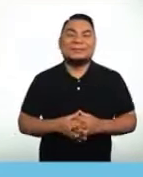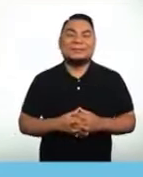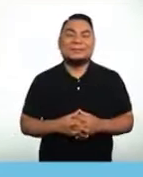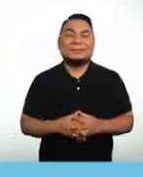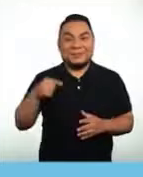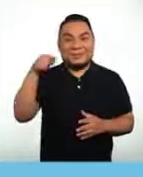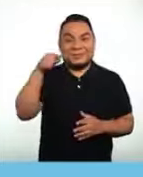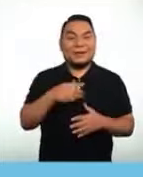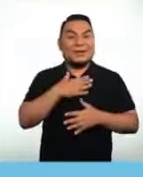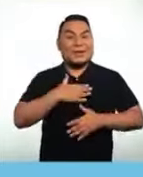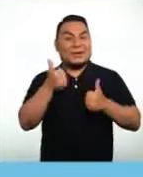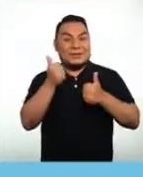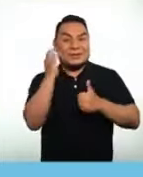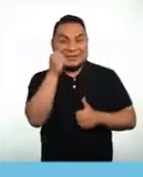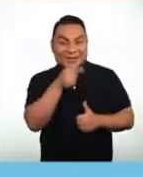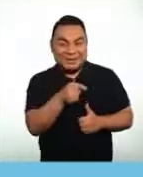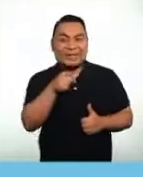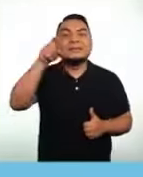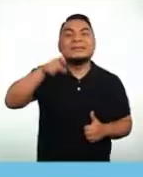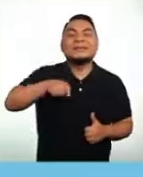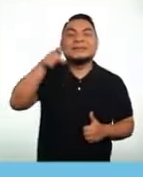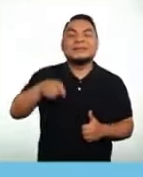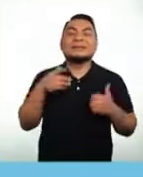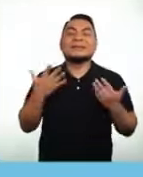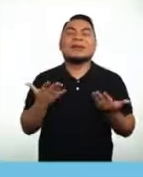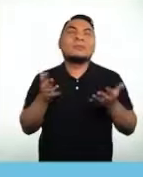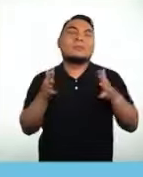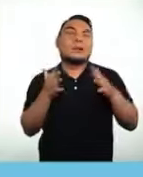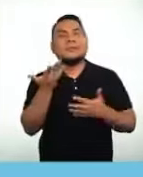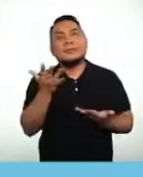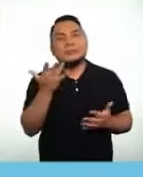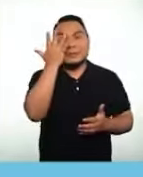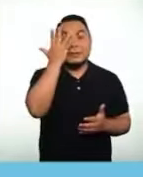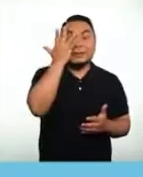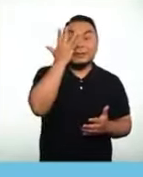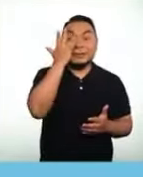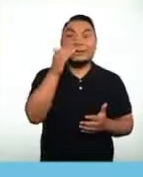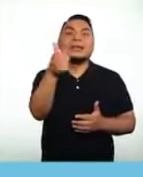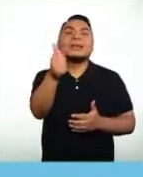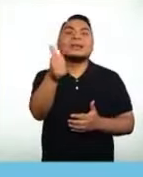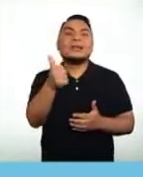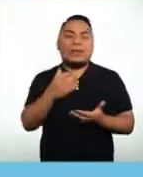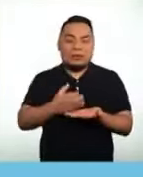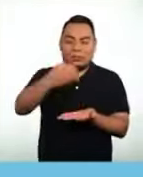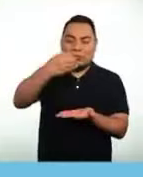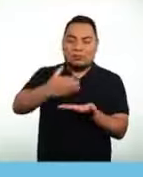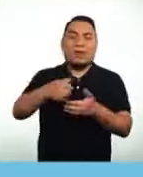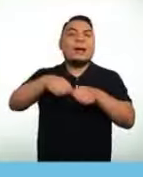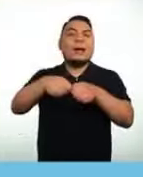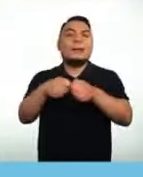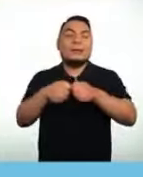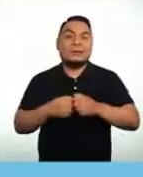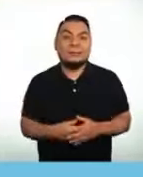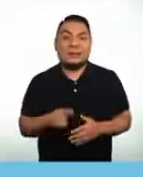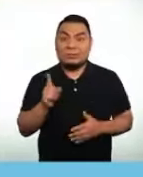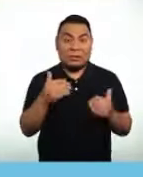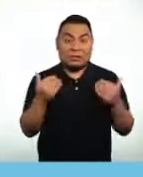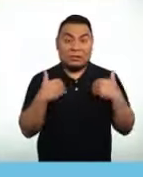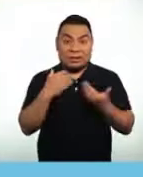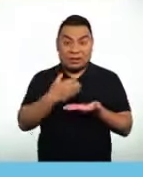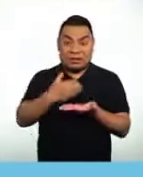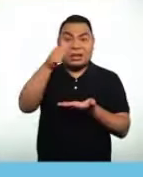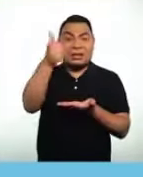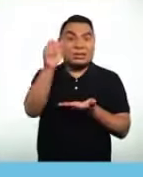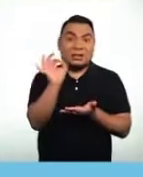viven. Para esta divertida dinámica necesitaremos alrededor de 10 botellas de plástico. Si